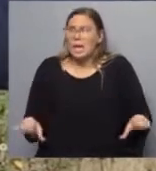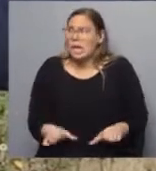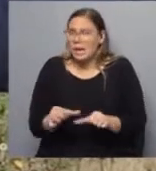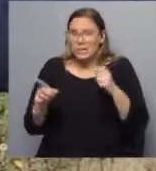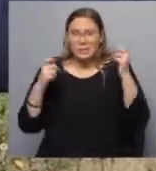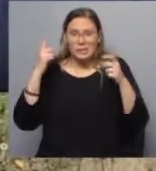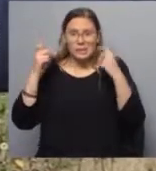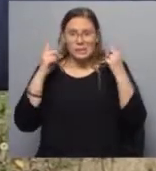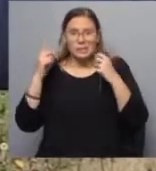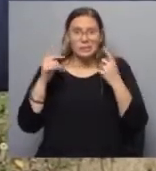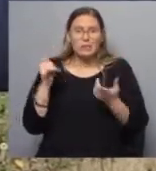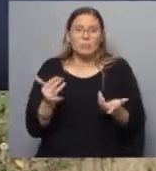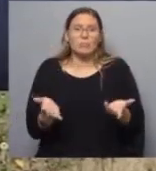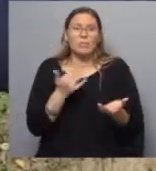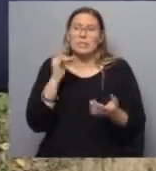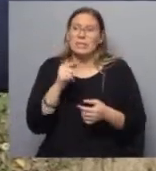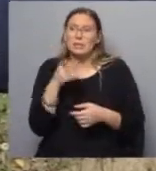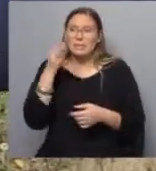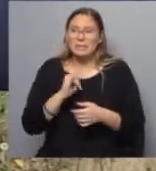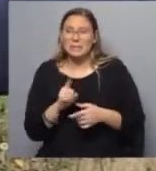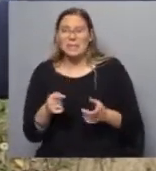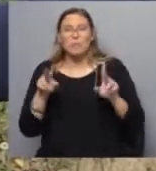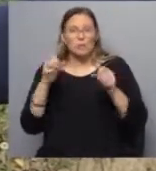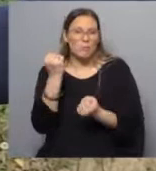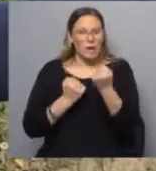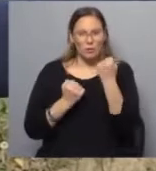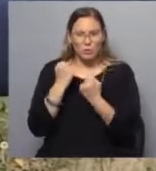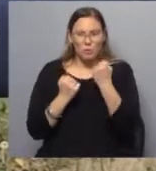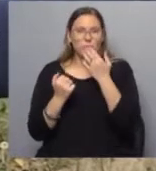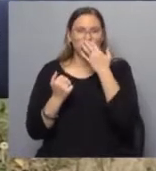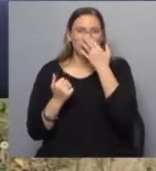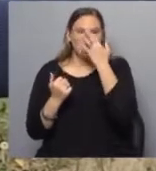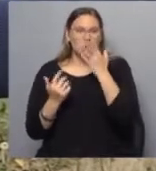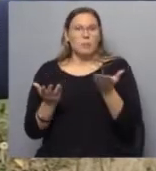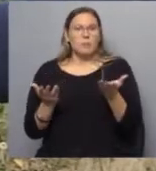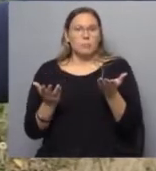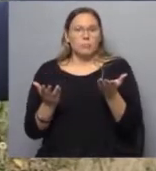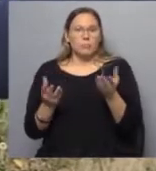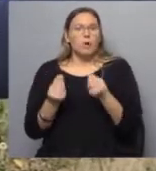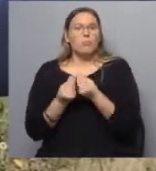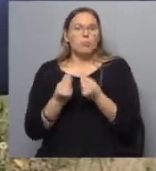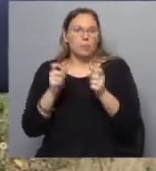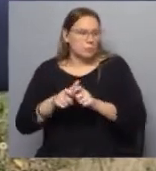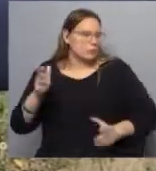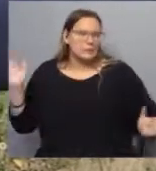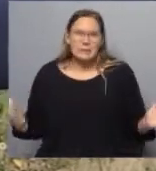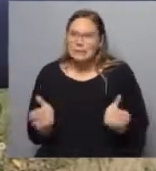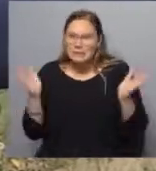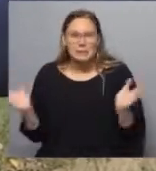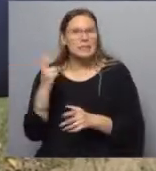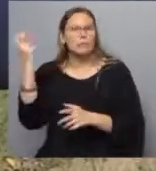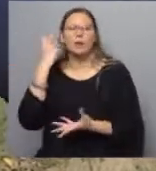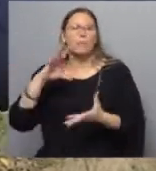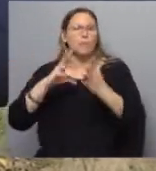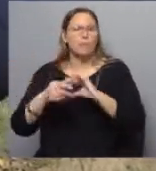Y bueno, y no sabía si ir o no por un tema económico. Y bueno, y mucha gente me alentó, dice, vamos a buscar la